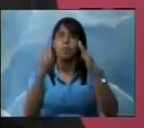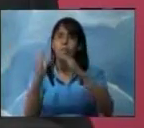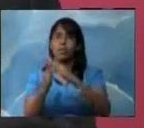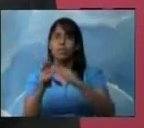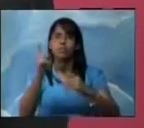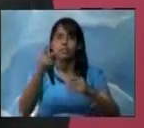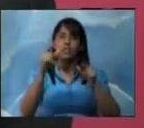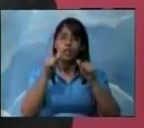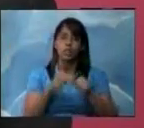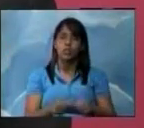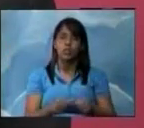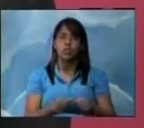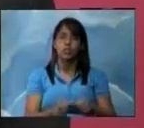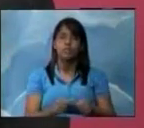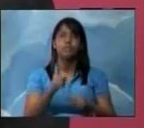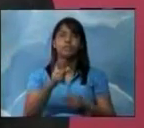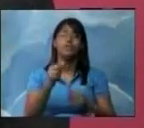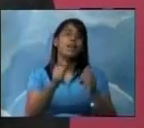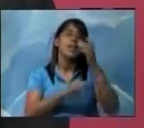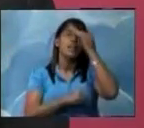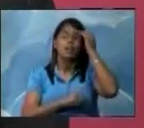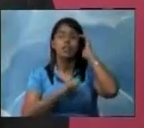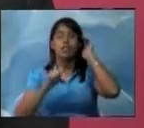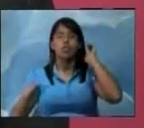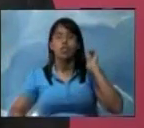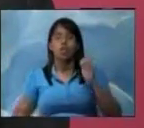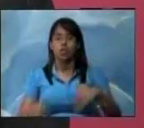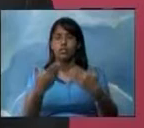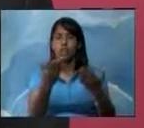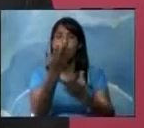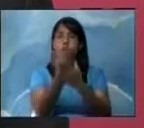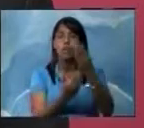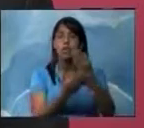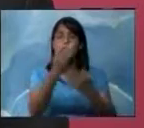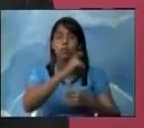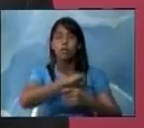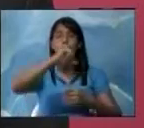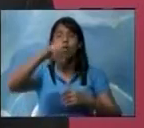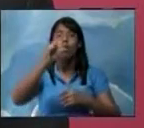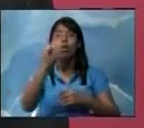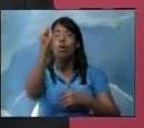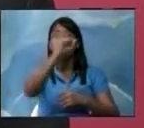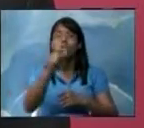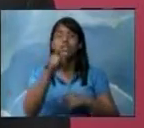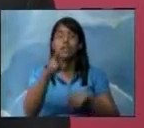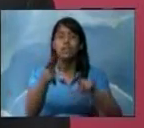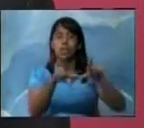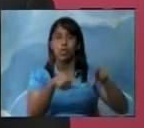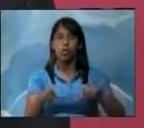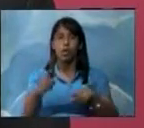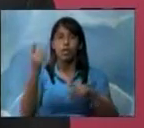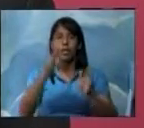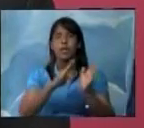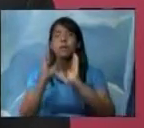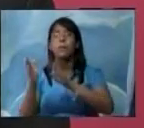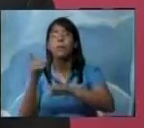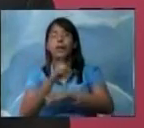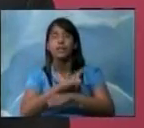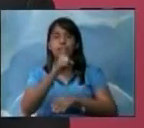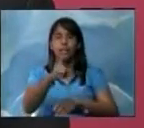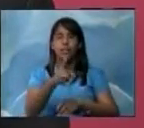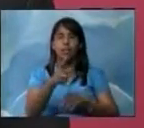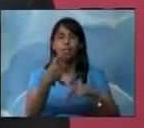y la sitió. Y el Señor entregó en sus manos a Joacim, rey de Judá, y parte de